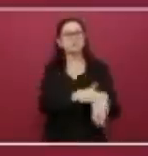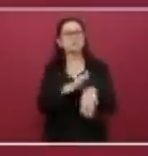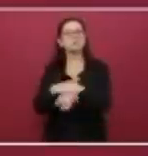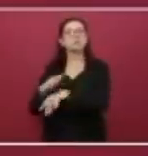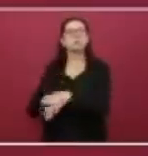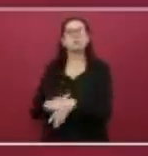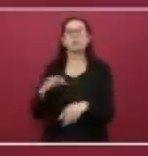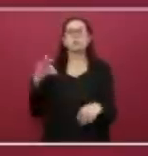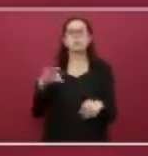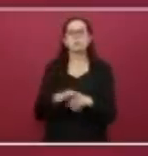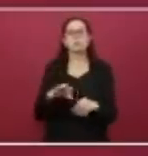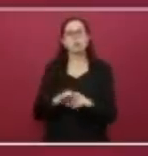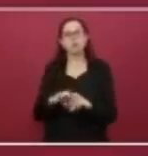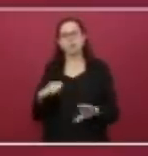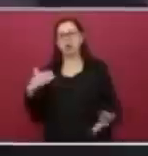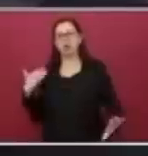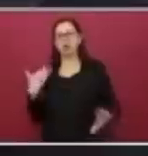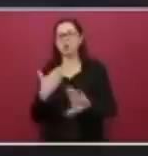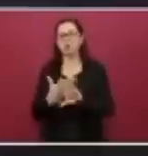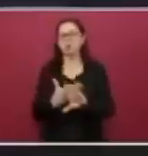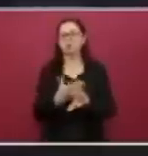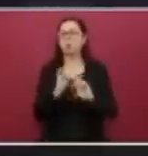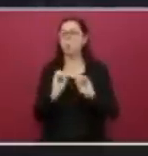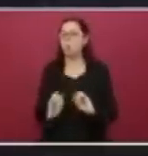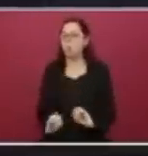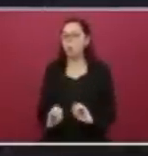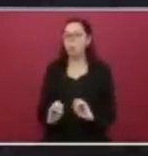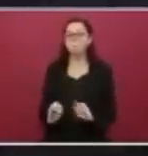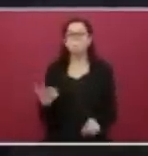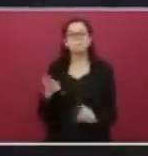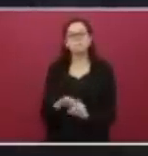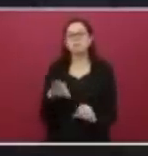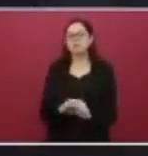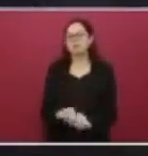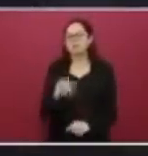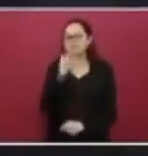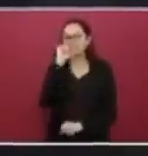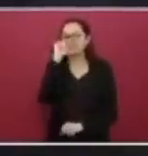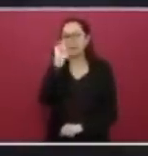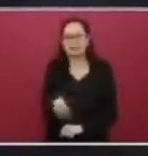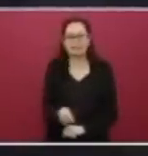de nosotros o a no votar esta es la historia reciente